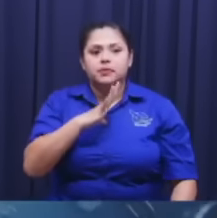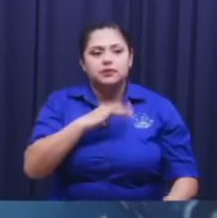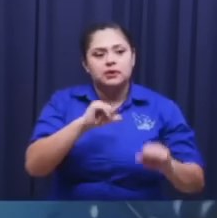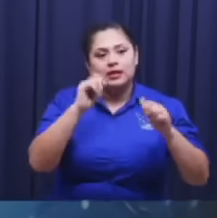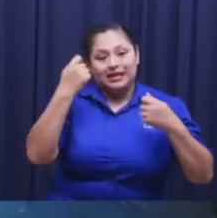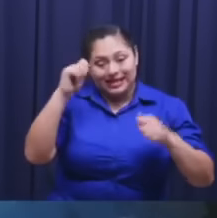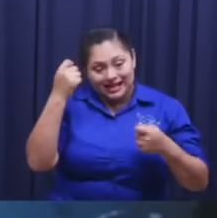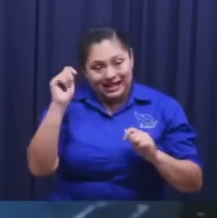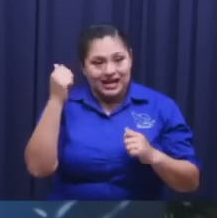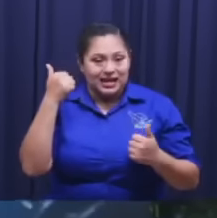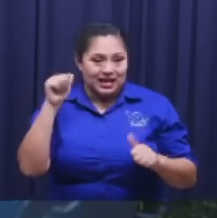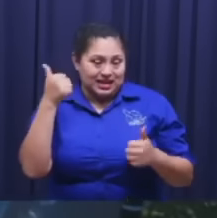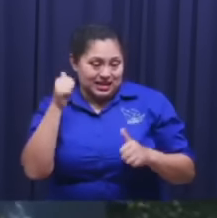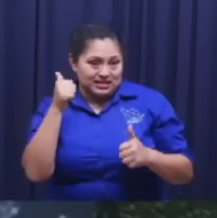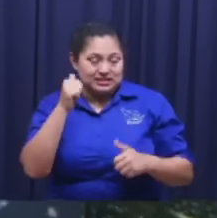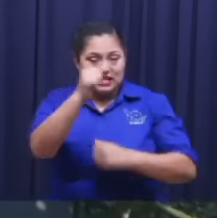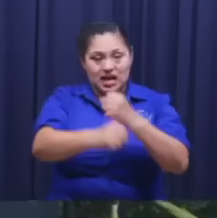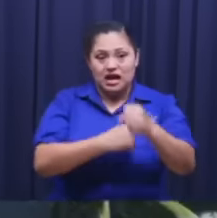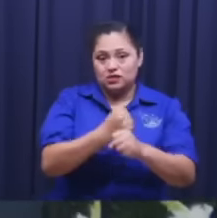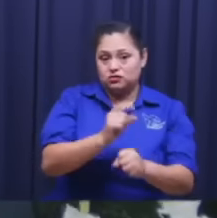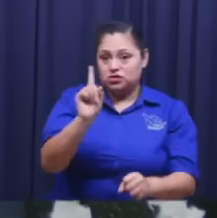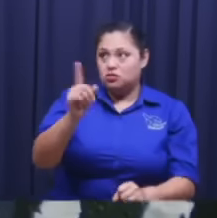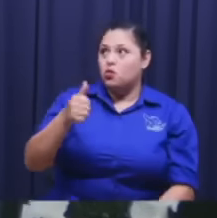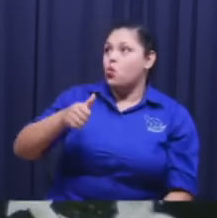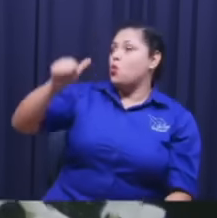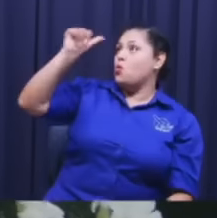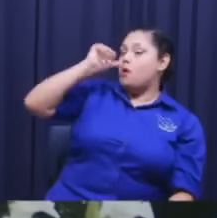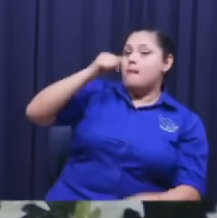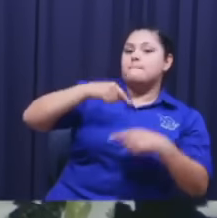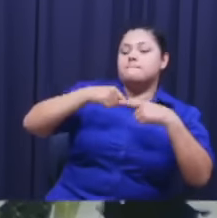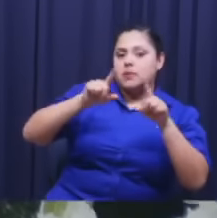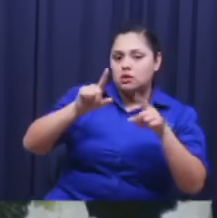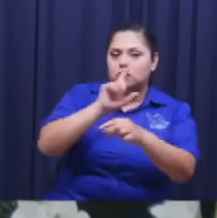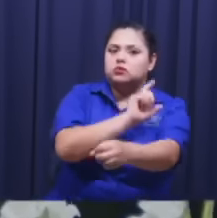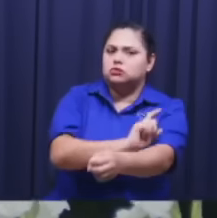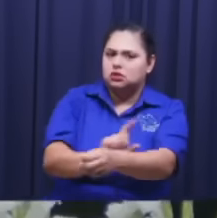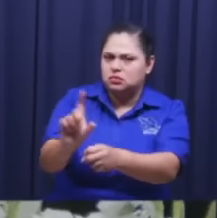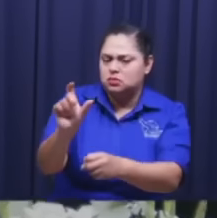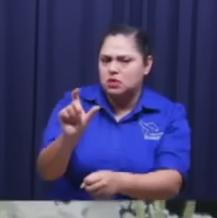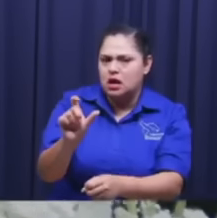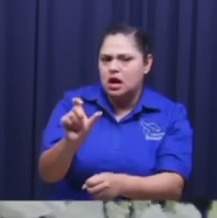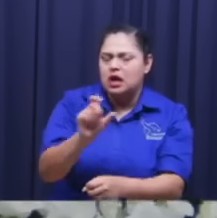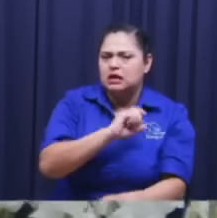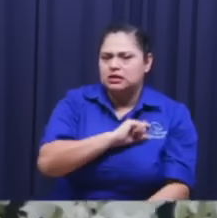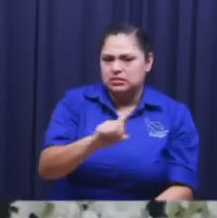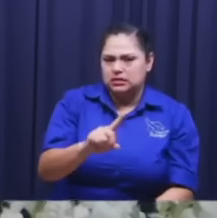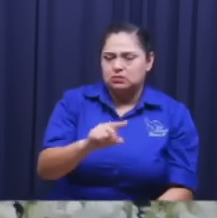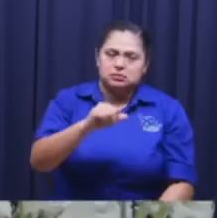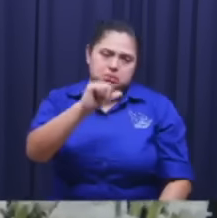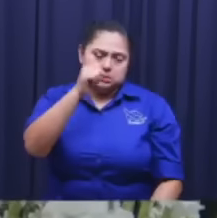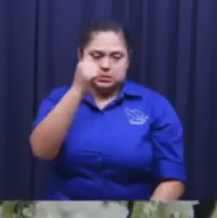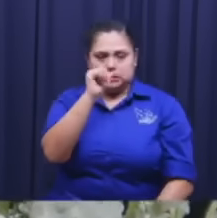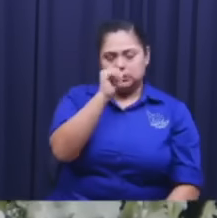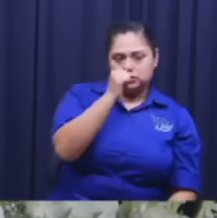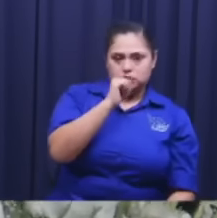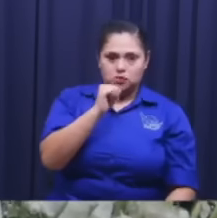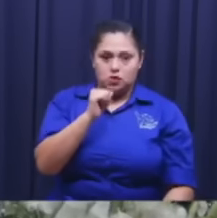trago. Entonces, el hecho que no lo haga no quiere decir que es